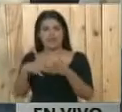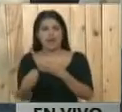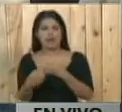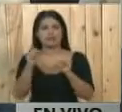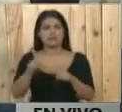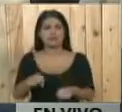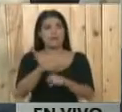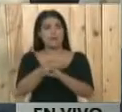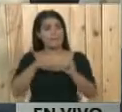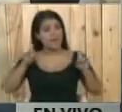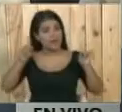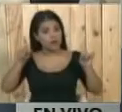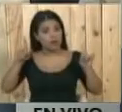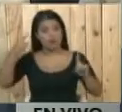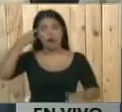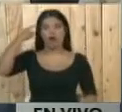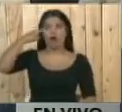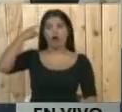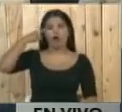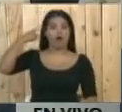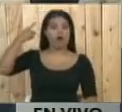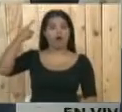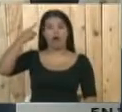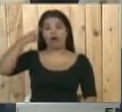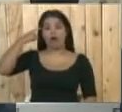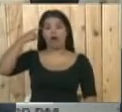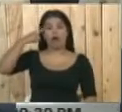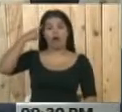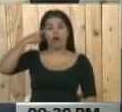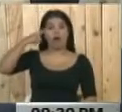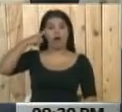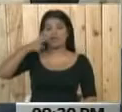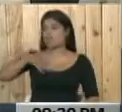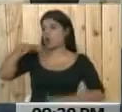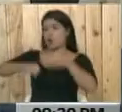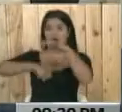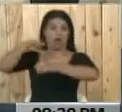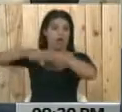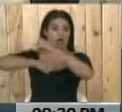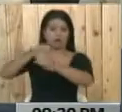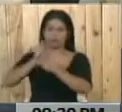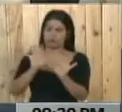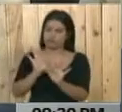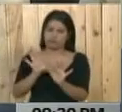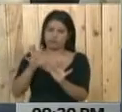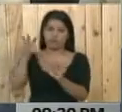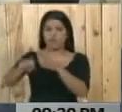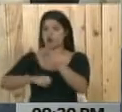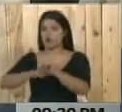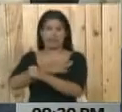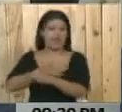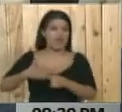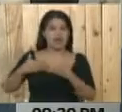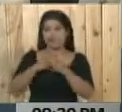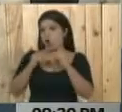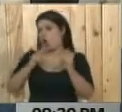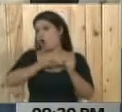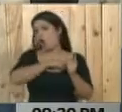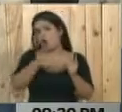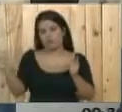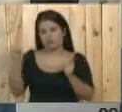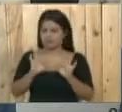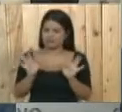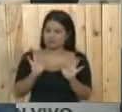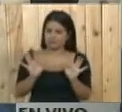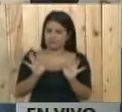pero abandonando esa idea falsa del consumismo capitalista. El consumismo